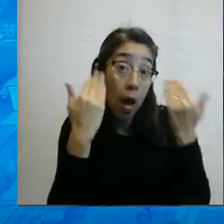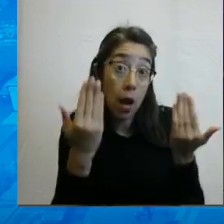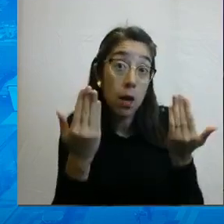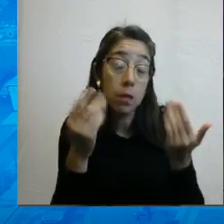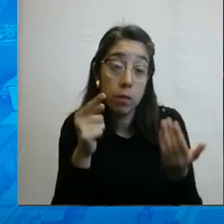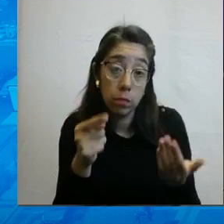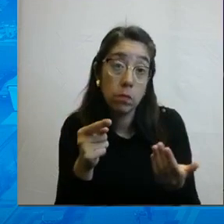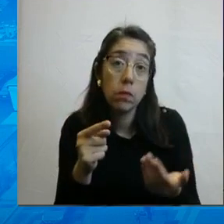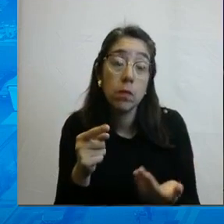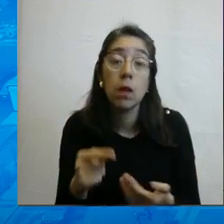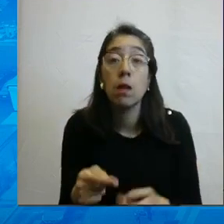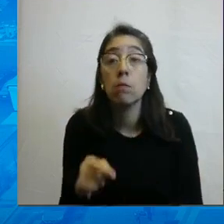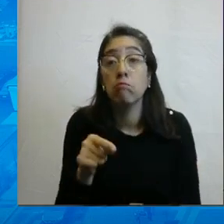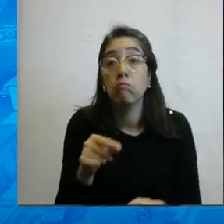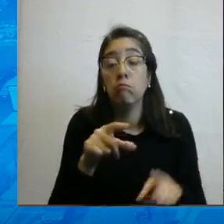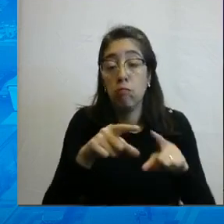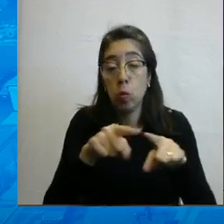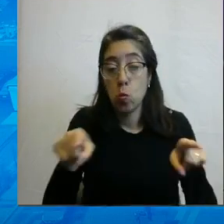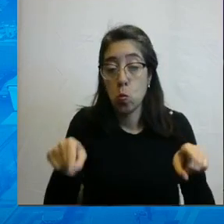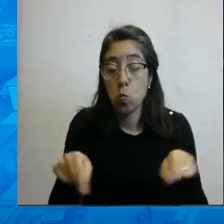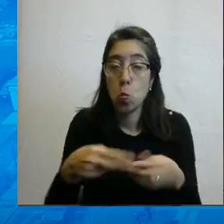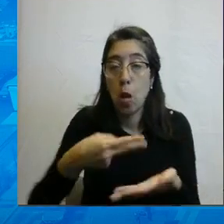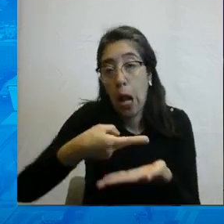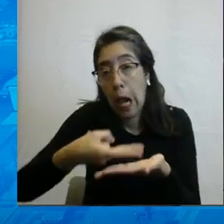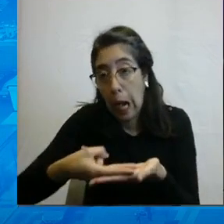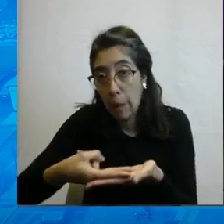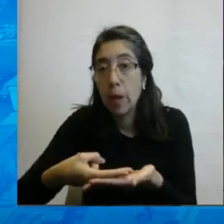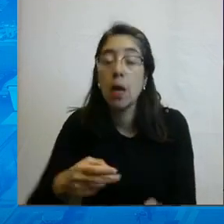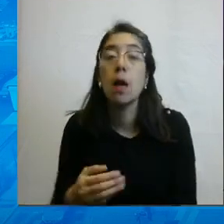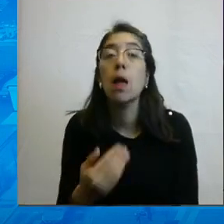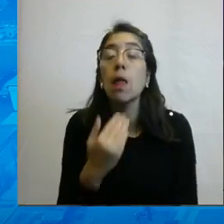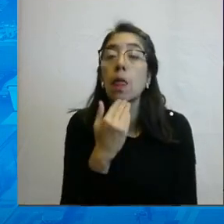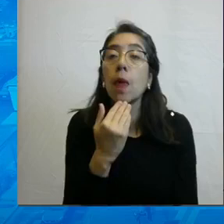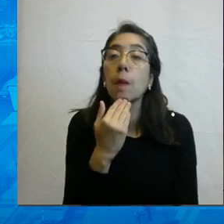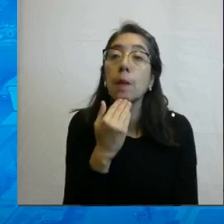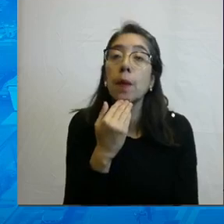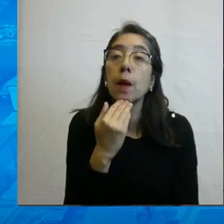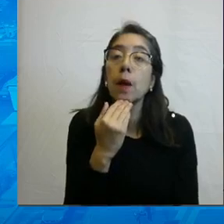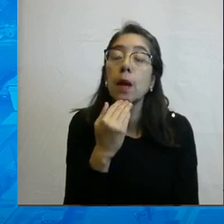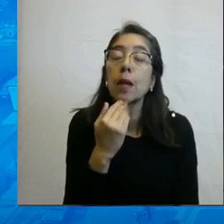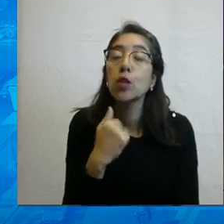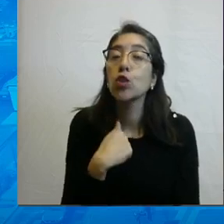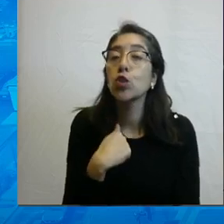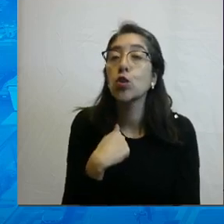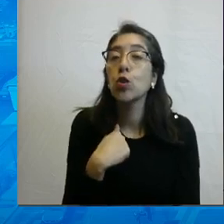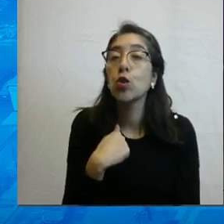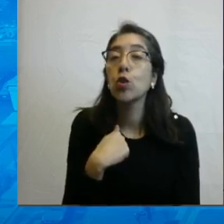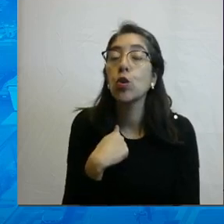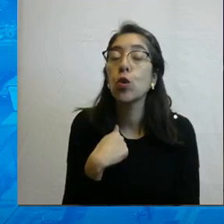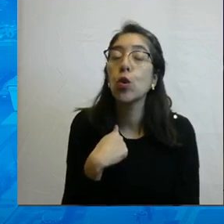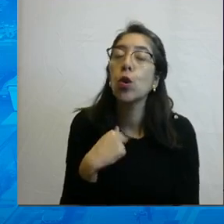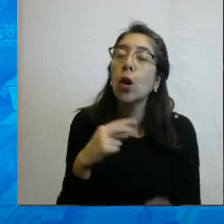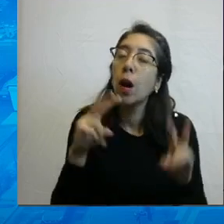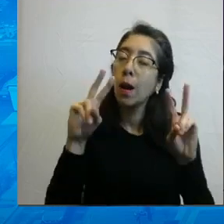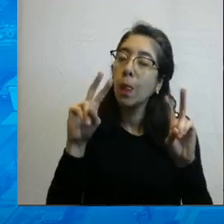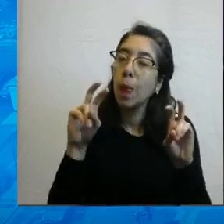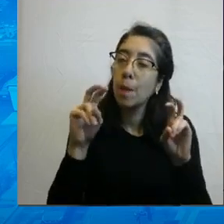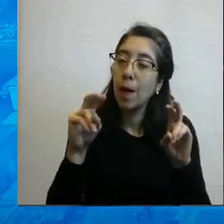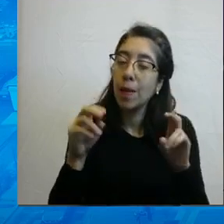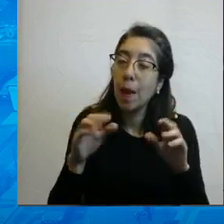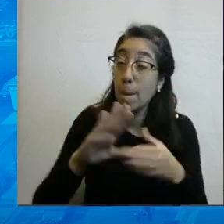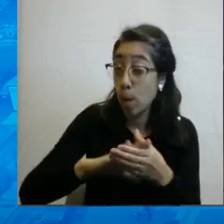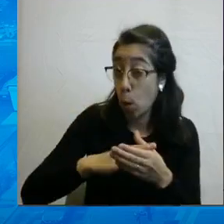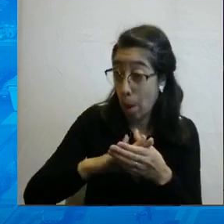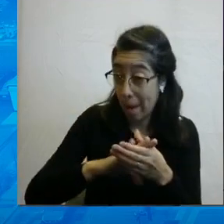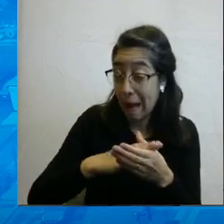que se donara esa camilla. Y lo otro, sumarme a lo que dicen los colegas, entiendo que hay gente de Pumaire, también por el problema de la calle Roberto Bravo, ya nos han explicado